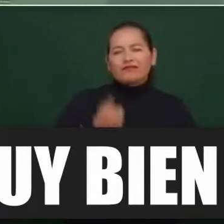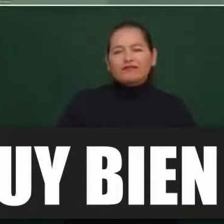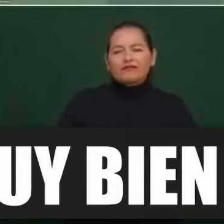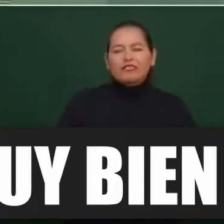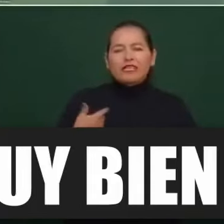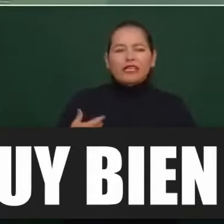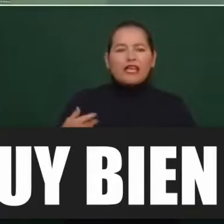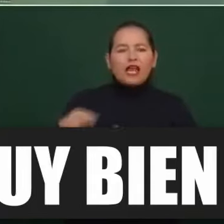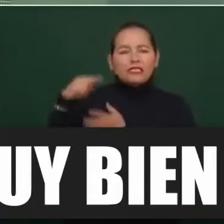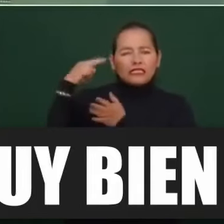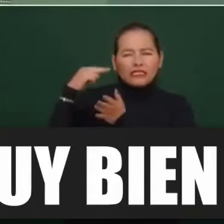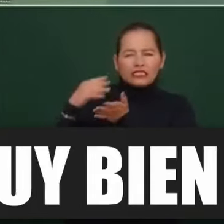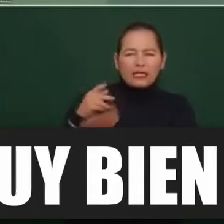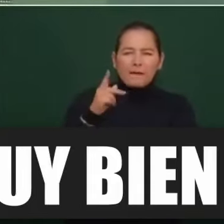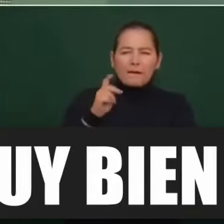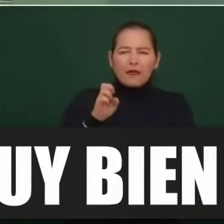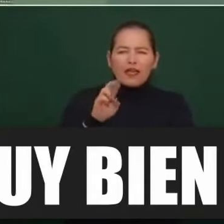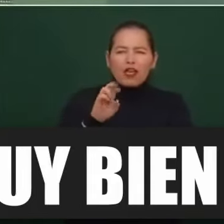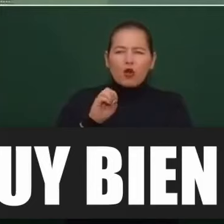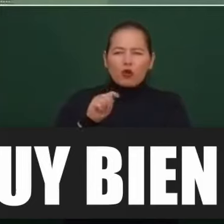en Perote,